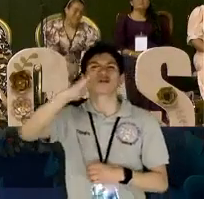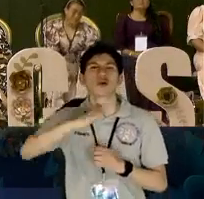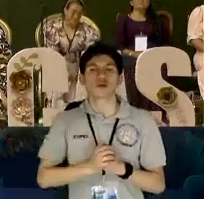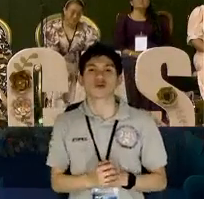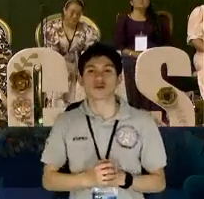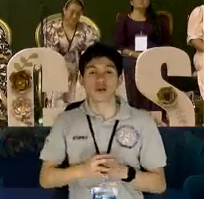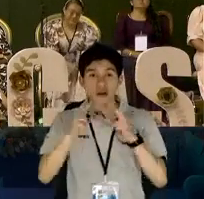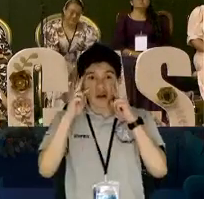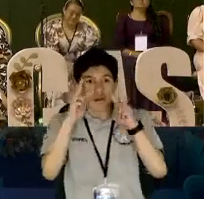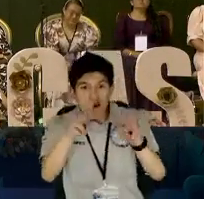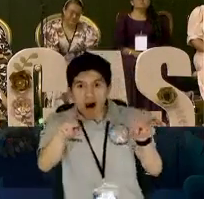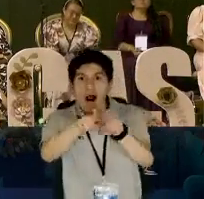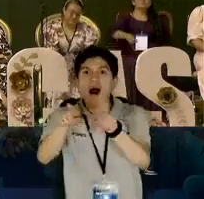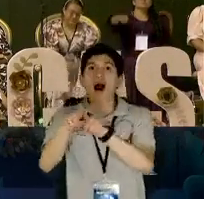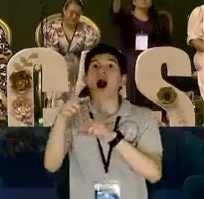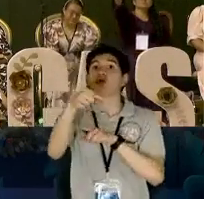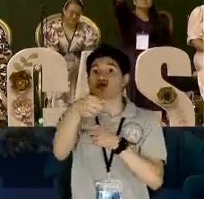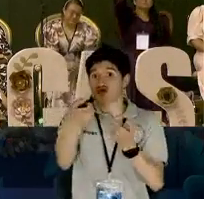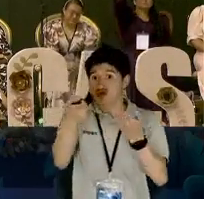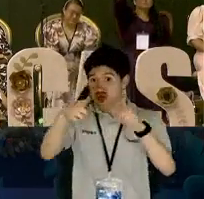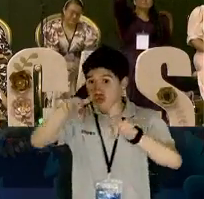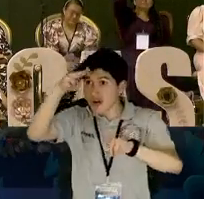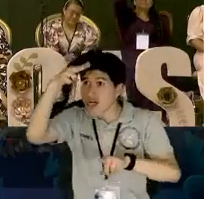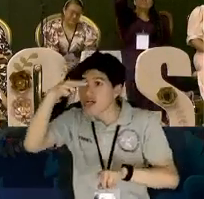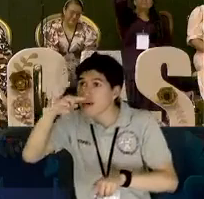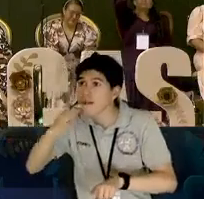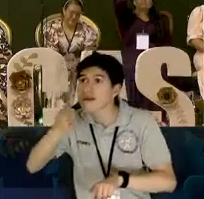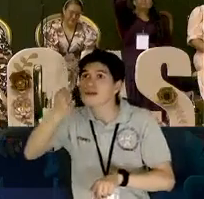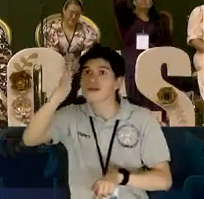Es tener humildad en el corazón.